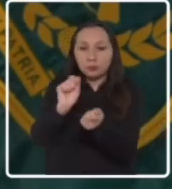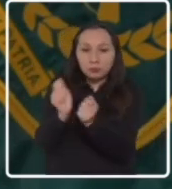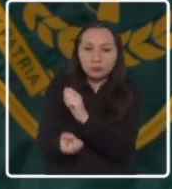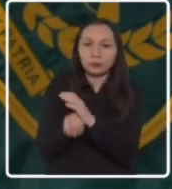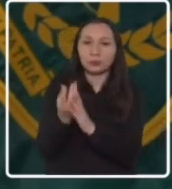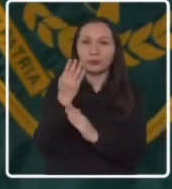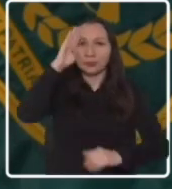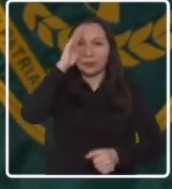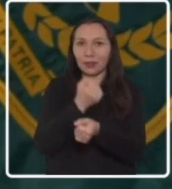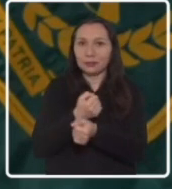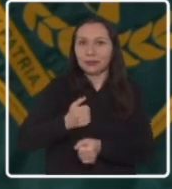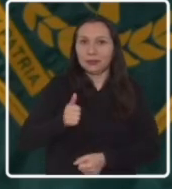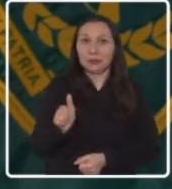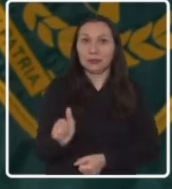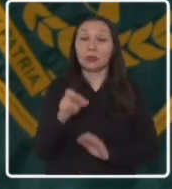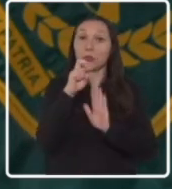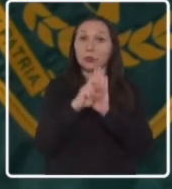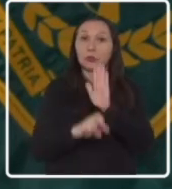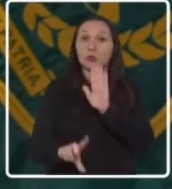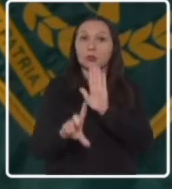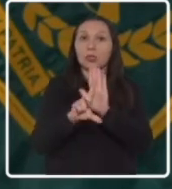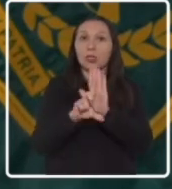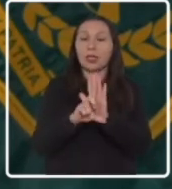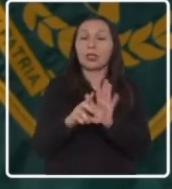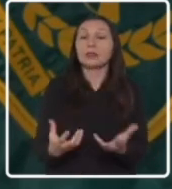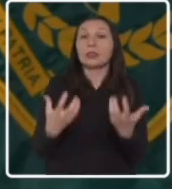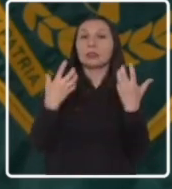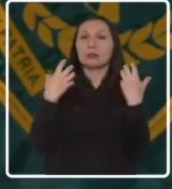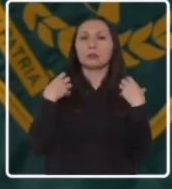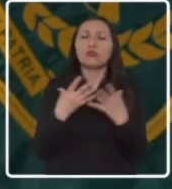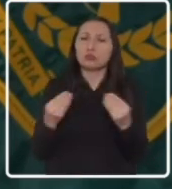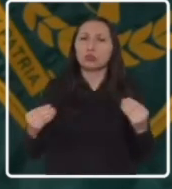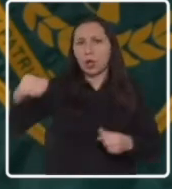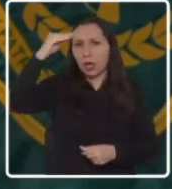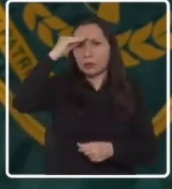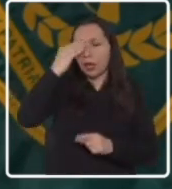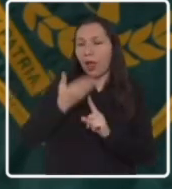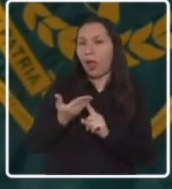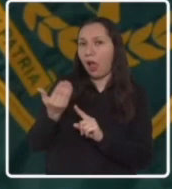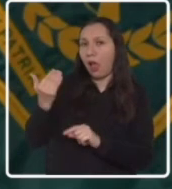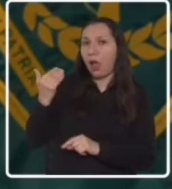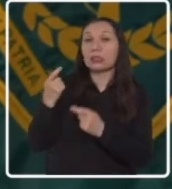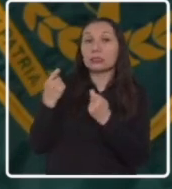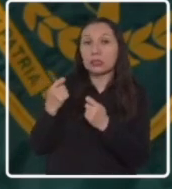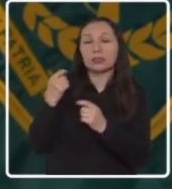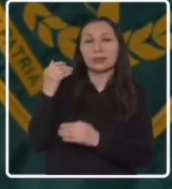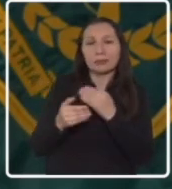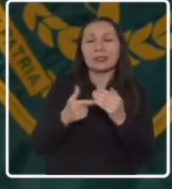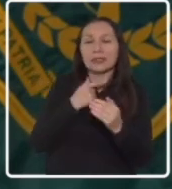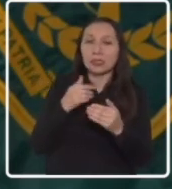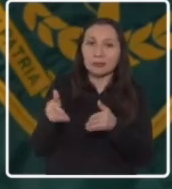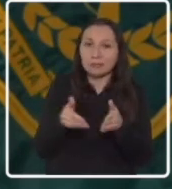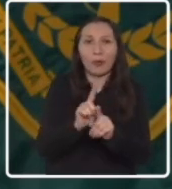modernización de las policías. El proyecto de ley se hace cargo de muchas experiencias que ha habido en el pasado, intentos de avanzar en esta dirección